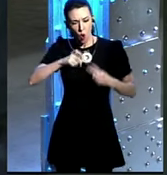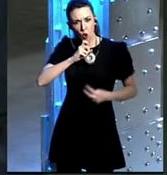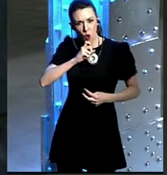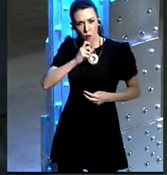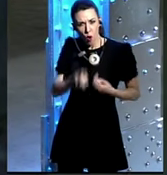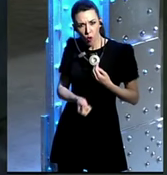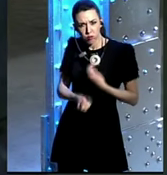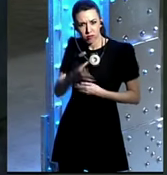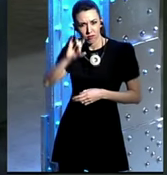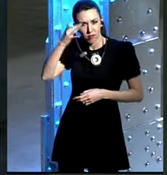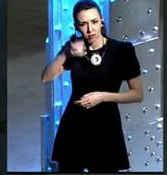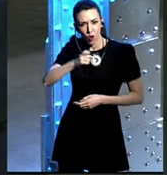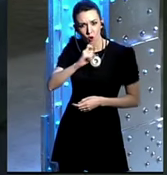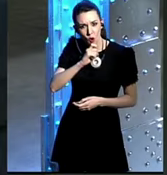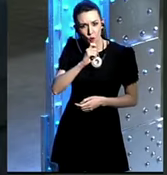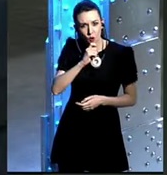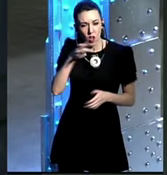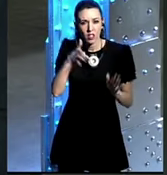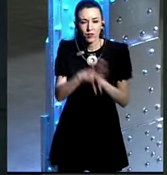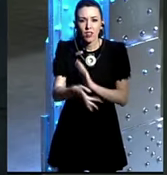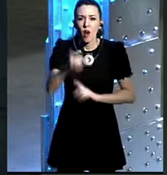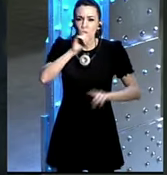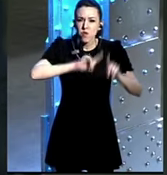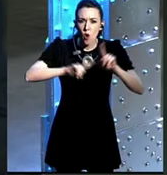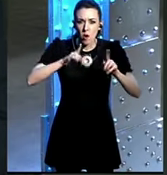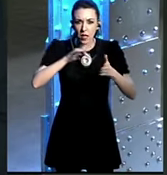invento? ¿Cómo es el conflicto